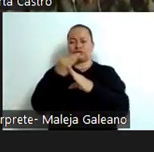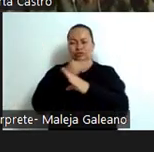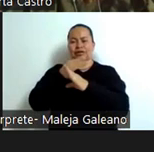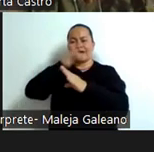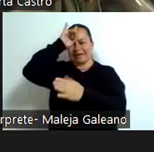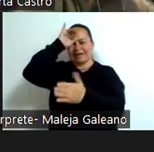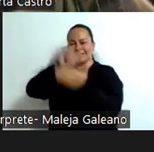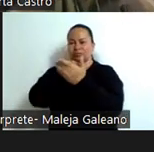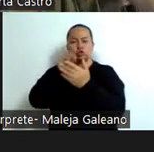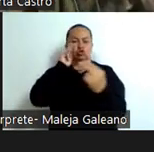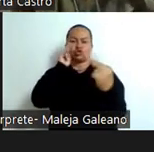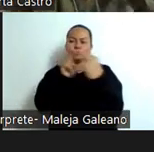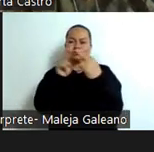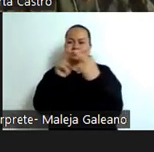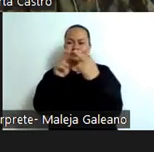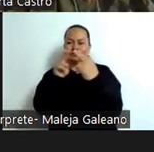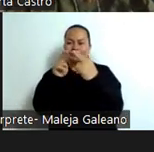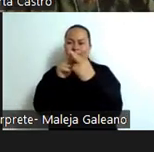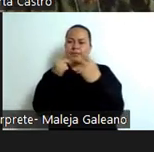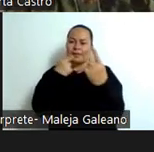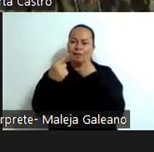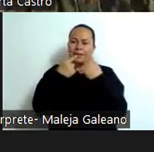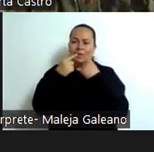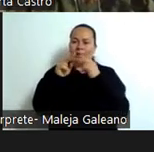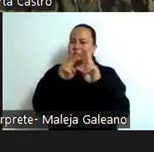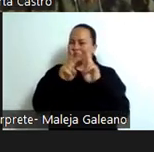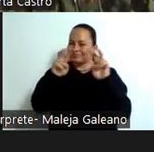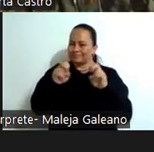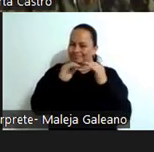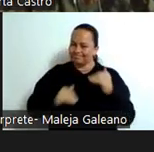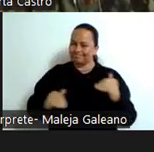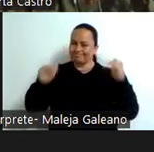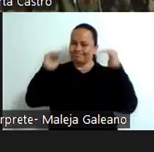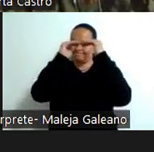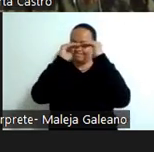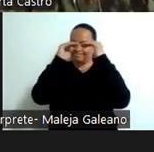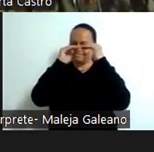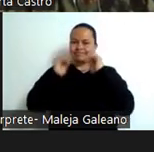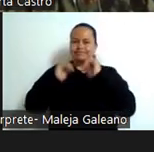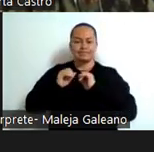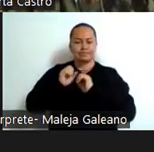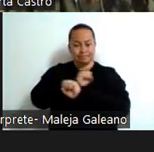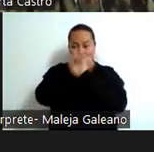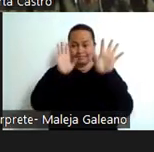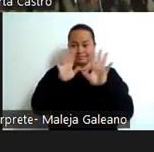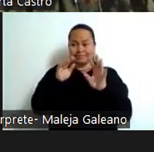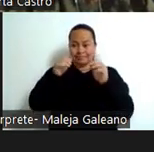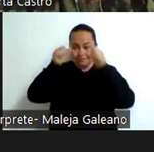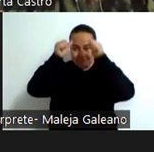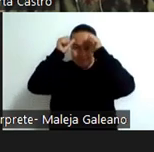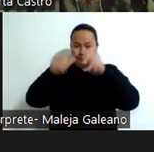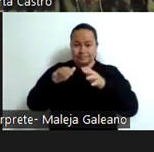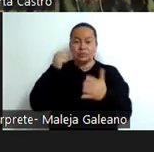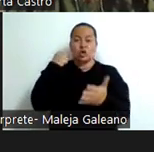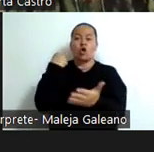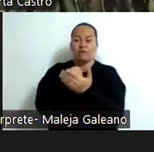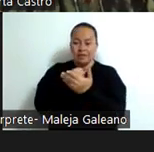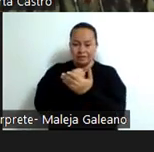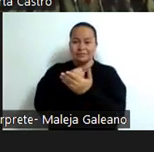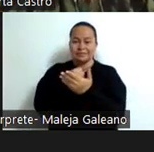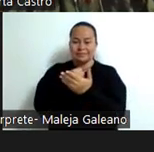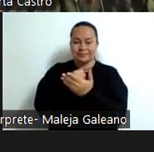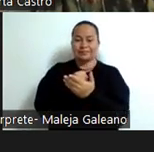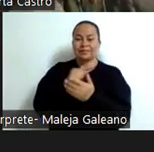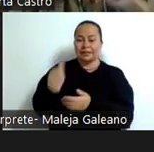que estamos hablando de un tema que tiene que ser equiparado y Que obviamente es el estado con sus recursos y sus obligaciones el